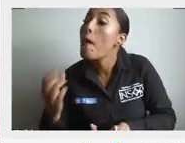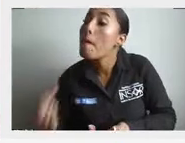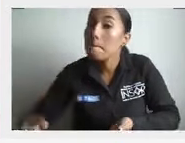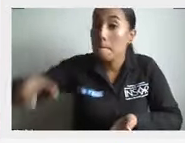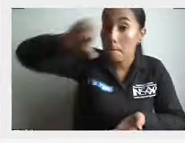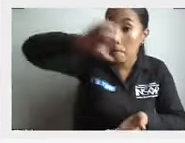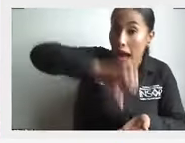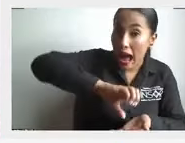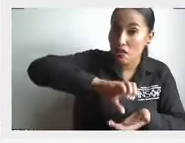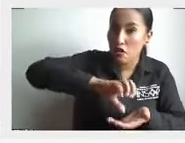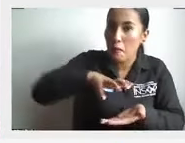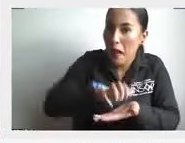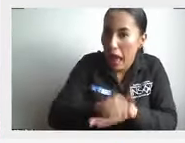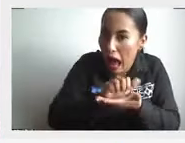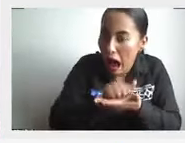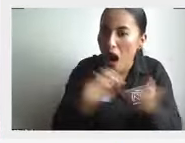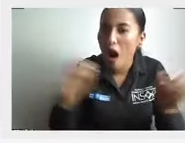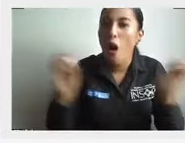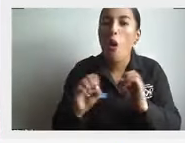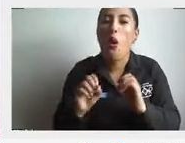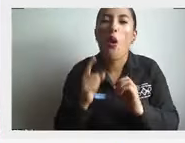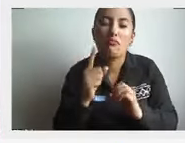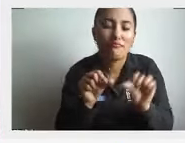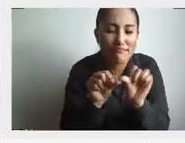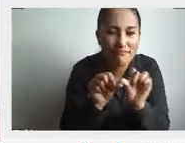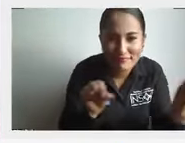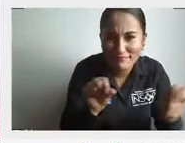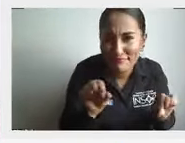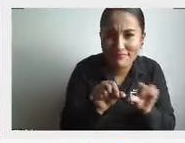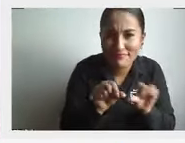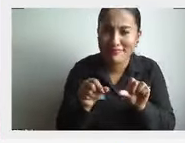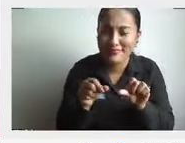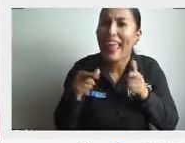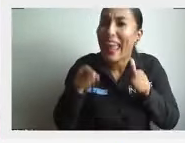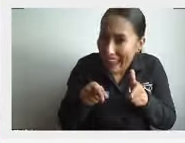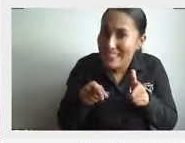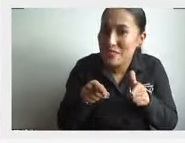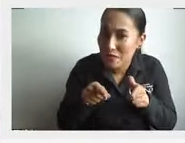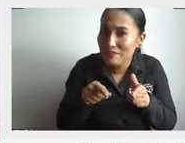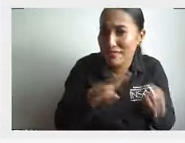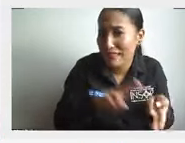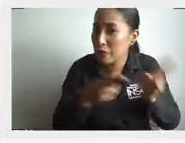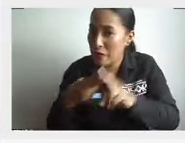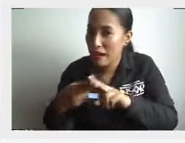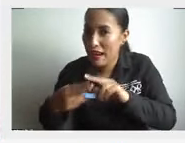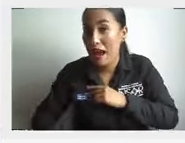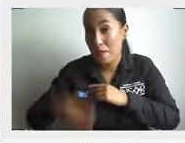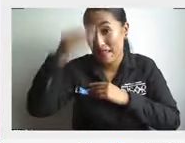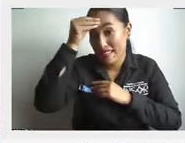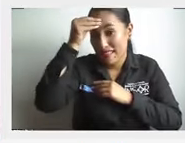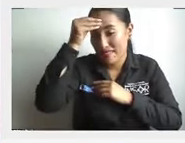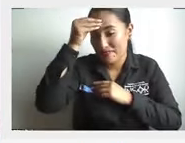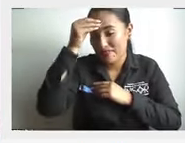medidas y todo eso son aprendizajes que uno puede hacer con su hijo. Anoche nos decía una